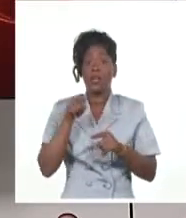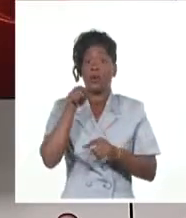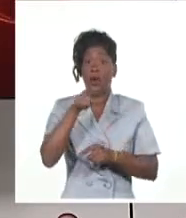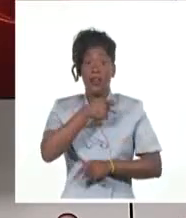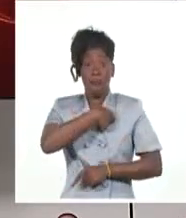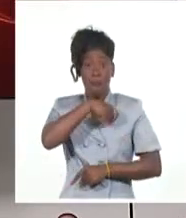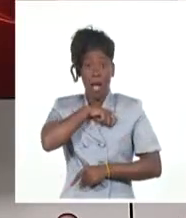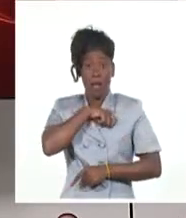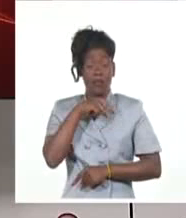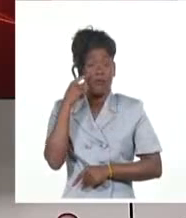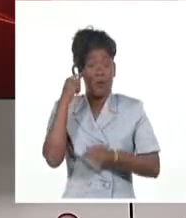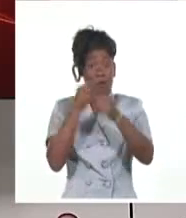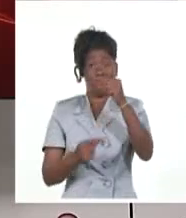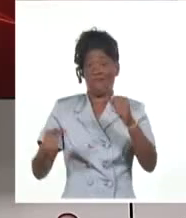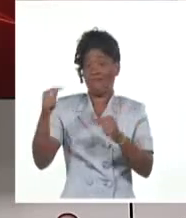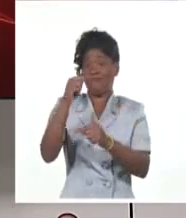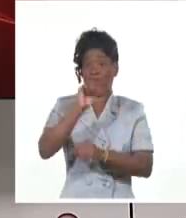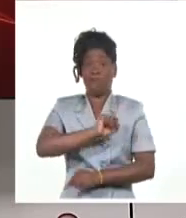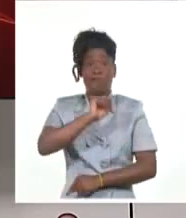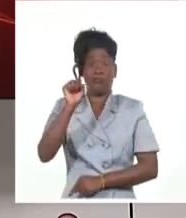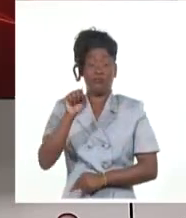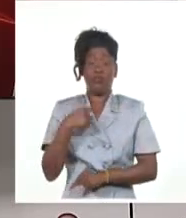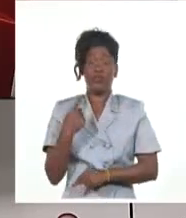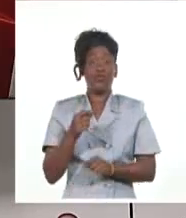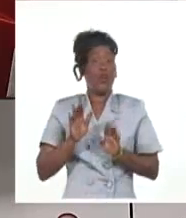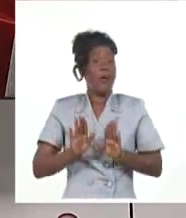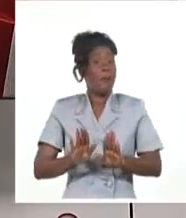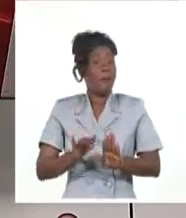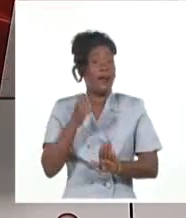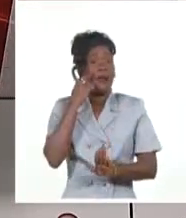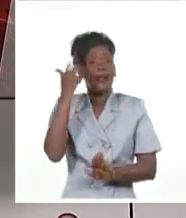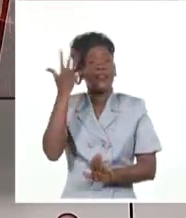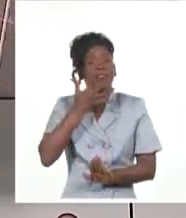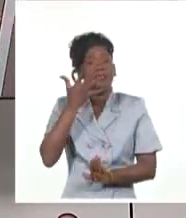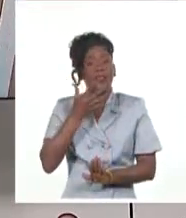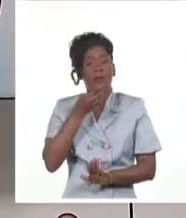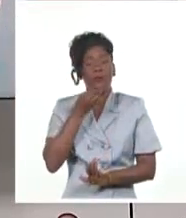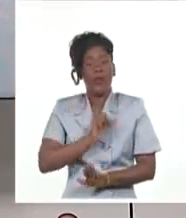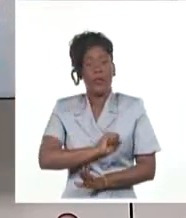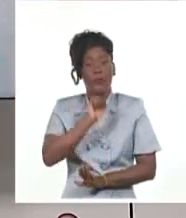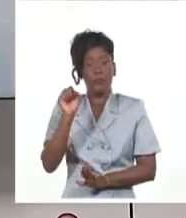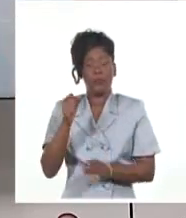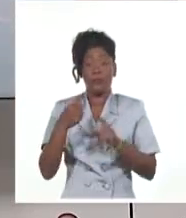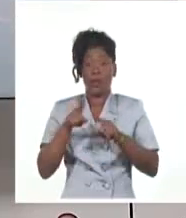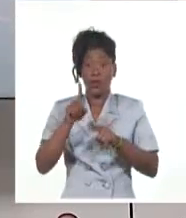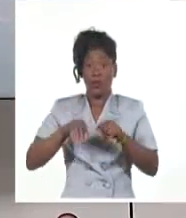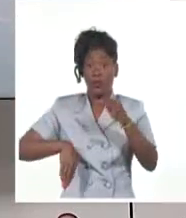ambos es un privilegio. Habrá que esperar, pero bueno, me da la impresión de que este pudiera ser un Mundial para que lo gane